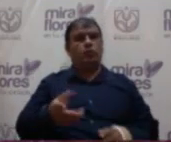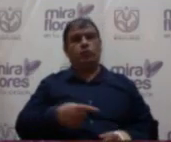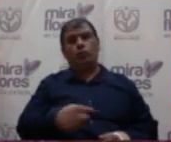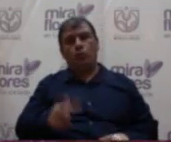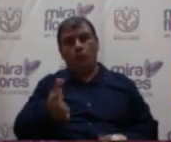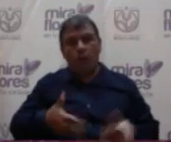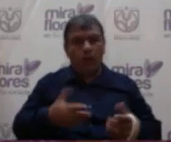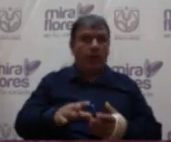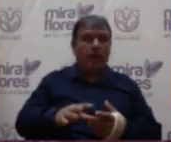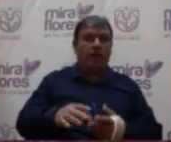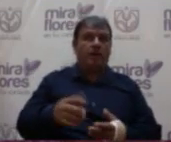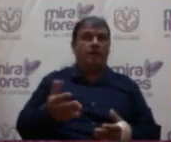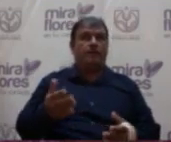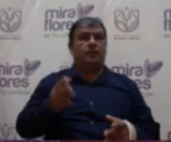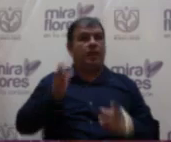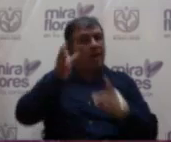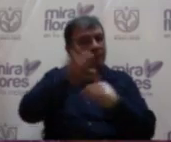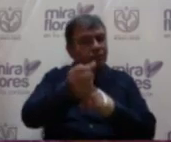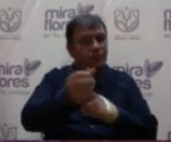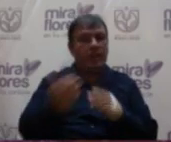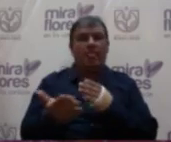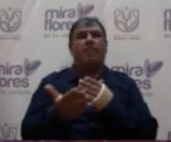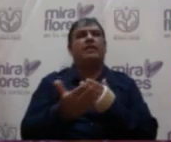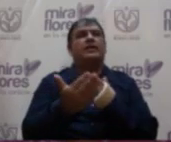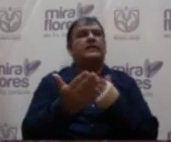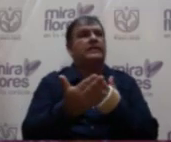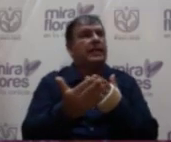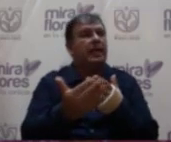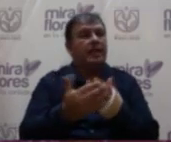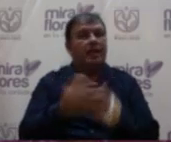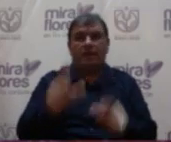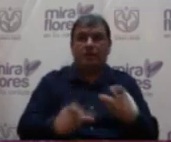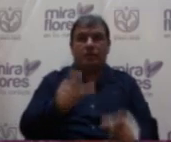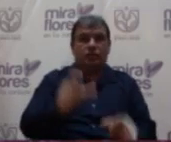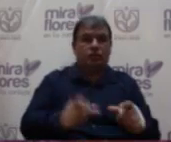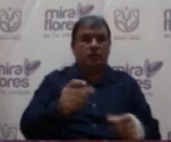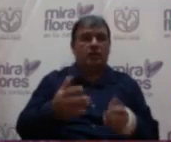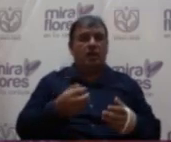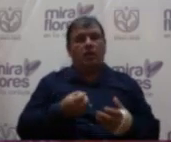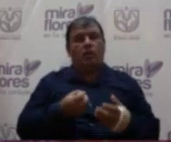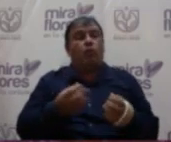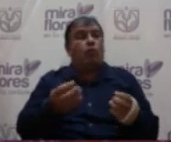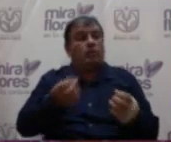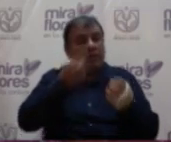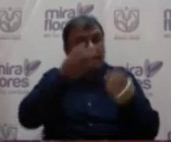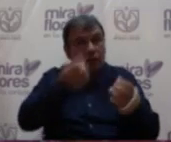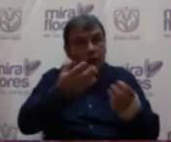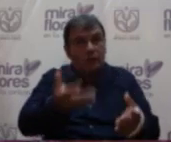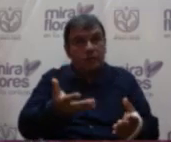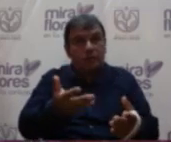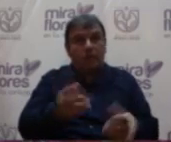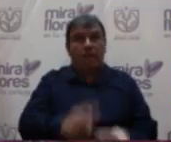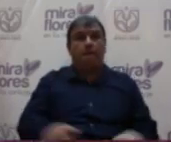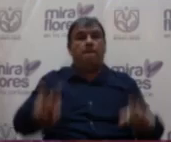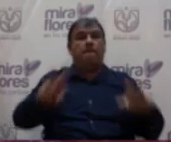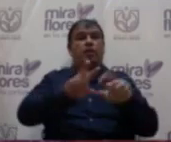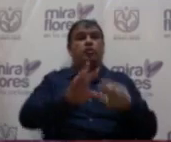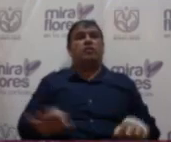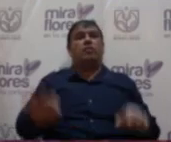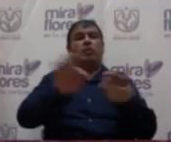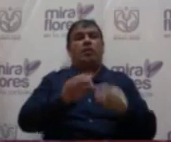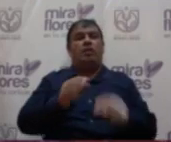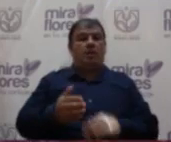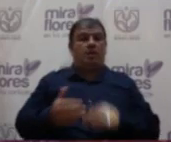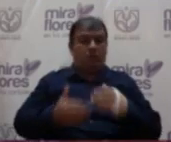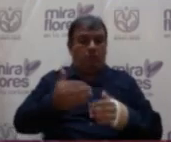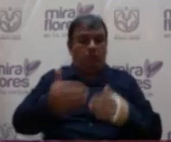consigue tener una cercanía con las personas y tener también muchísima información valiosa para lo que es la